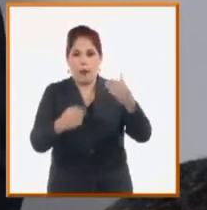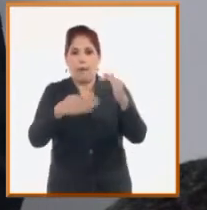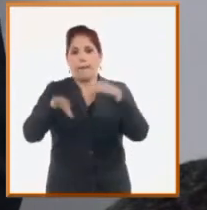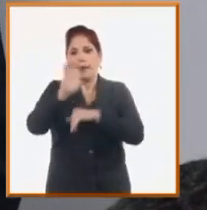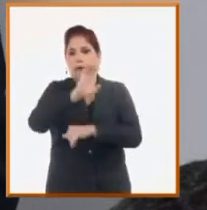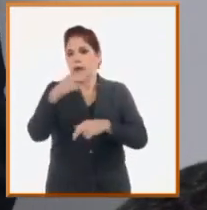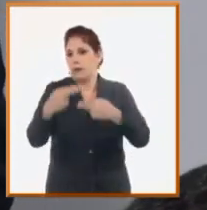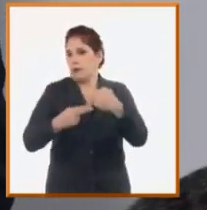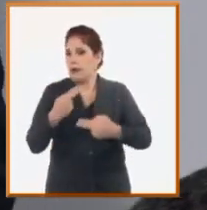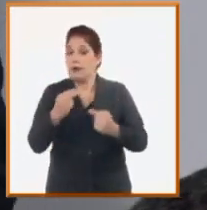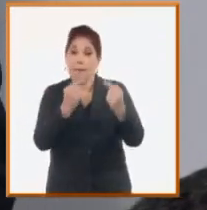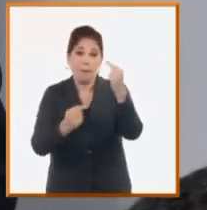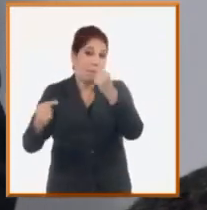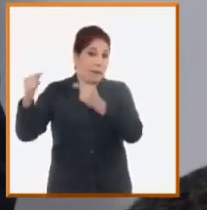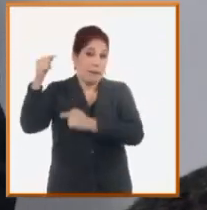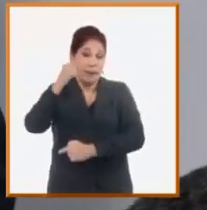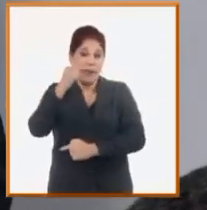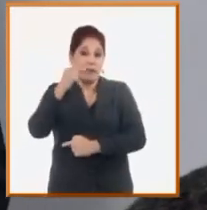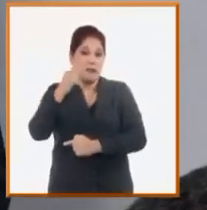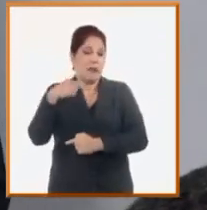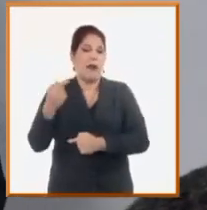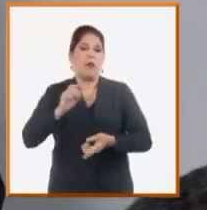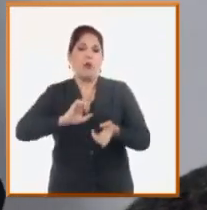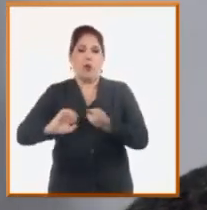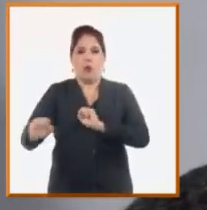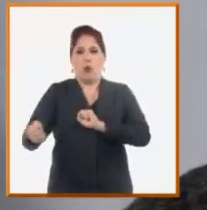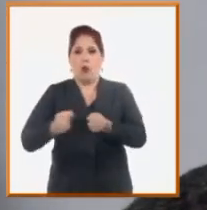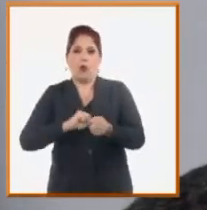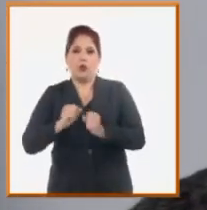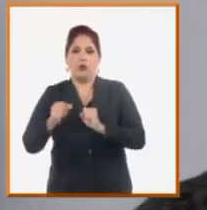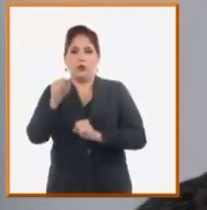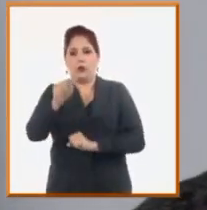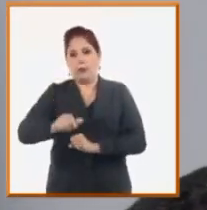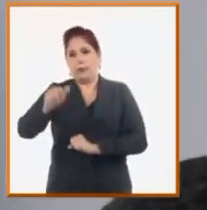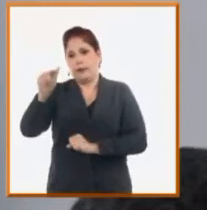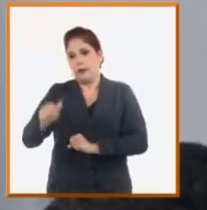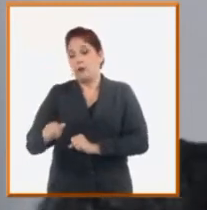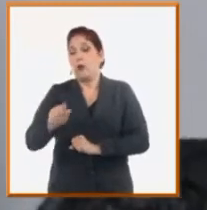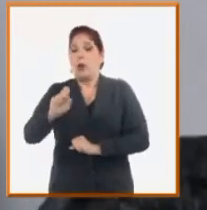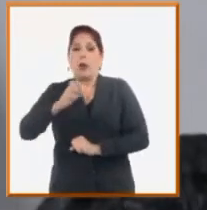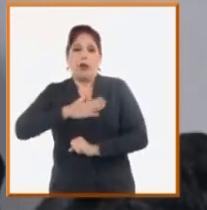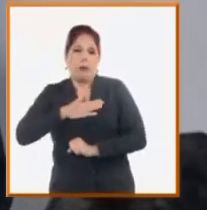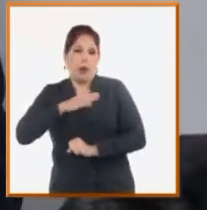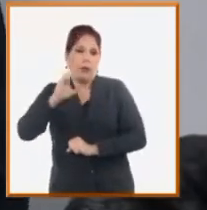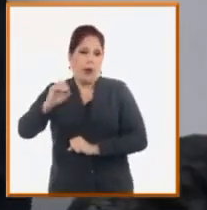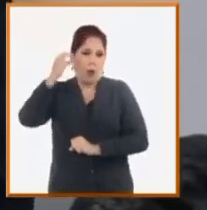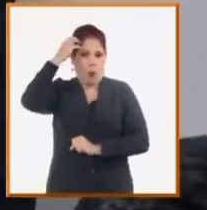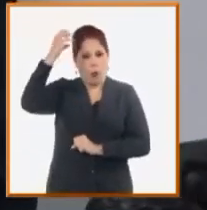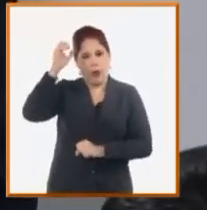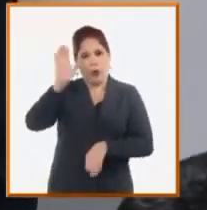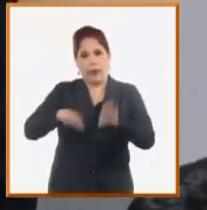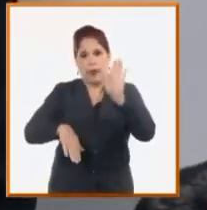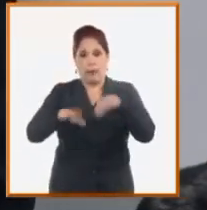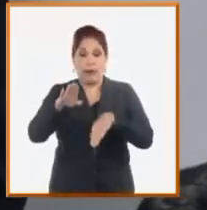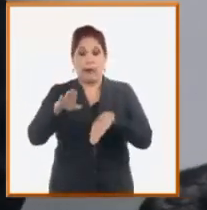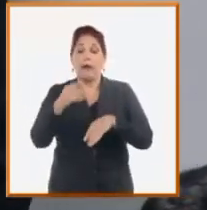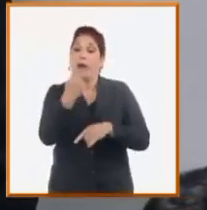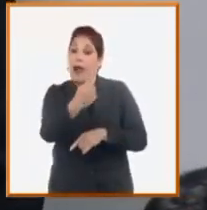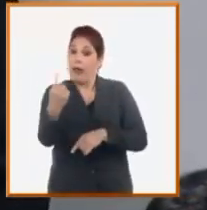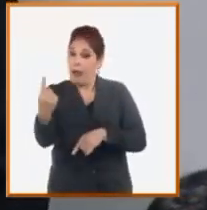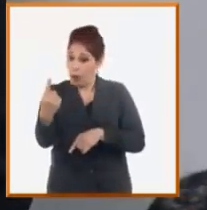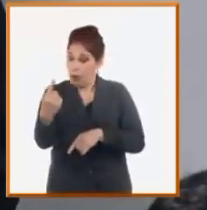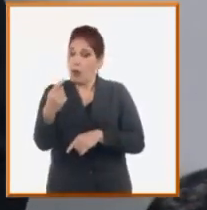ministerios, fundamentalmente en el control de los actores a partir de sus propias actividades. Y cada organismo de la Administración Central del